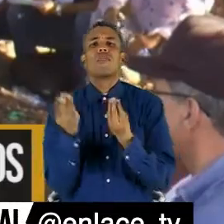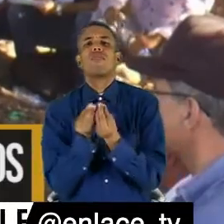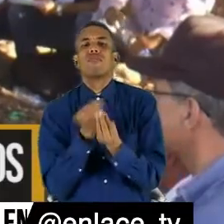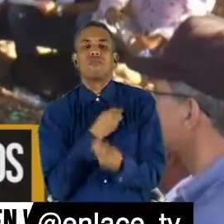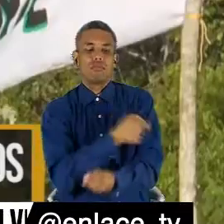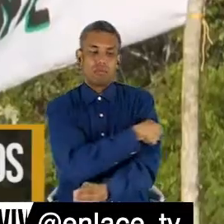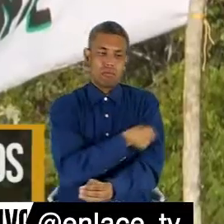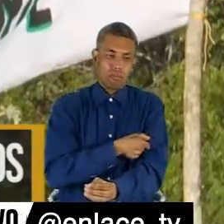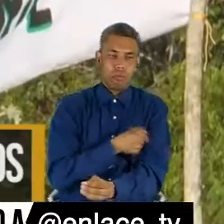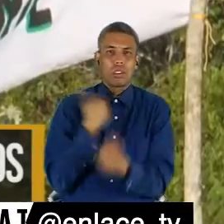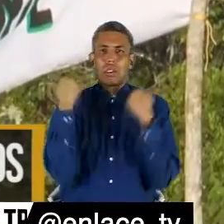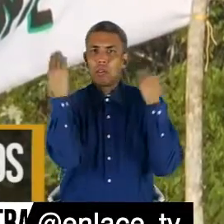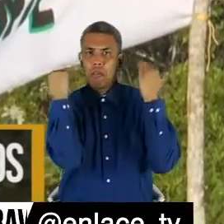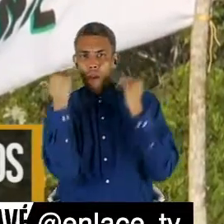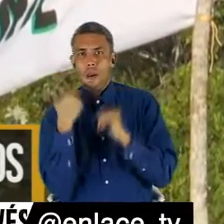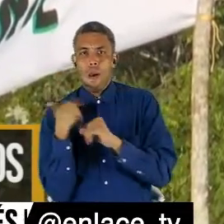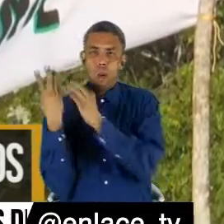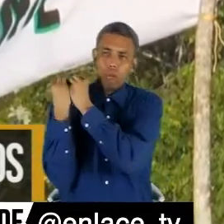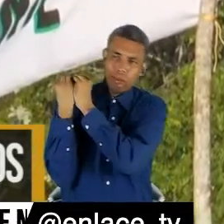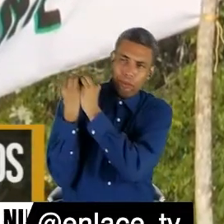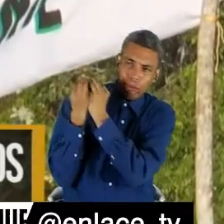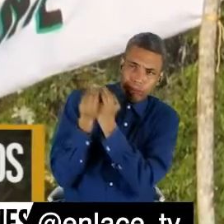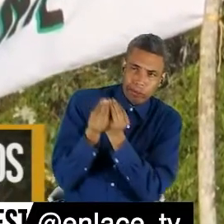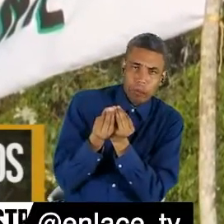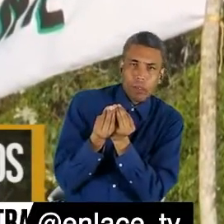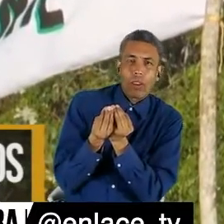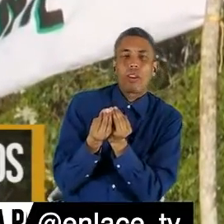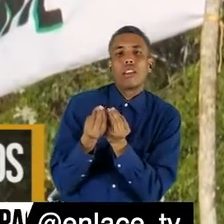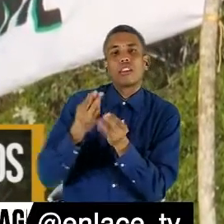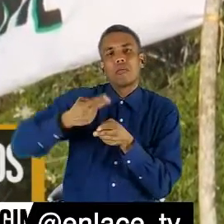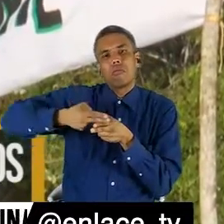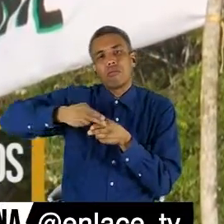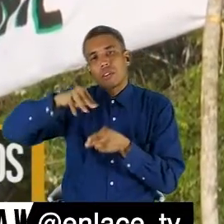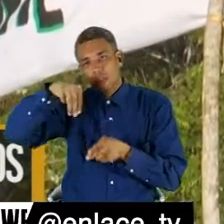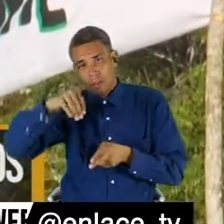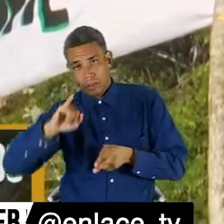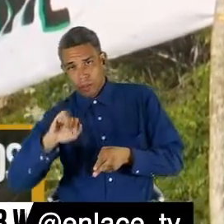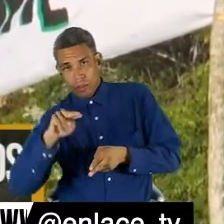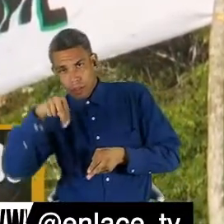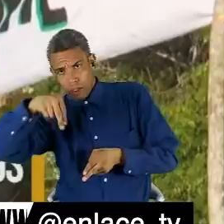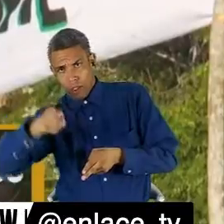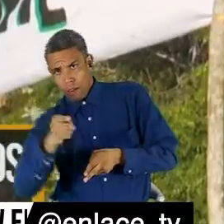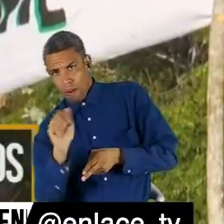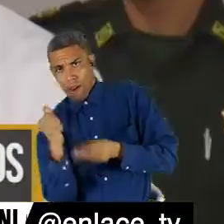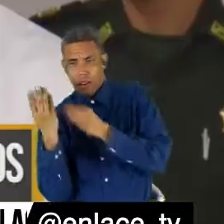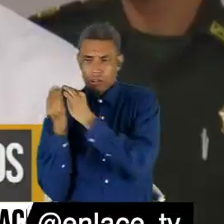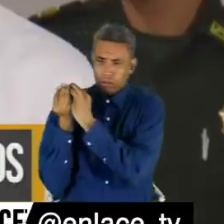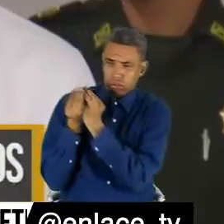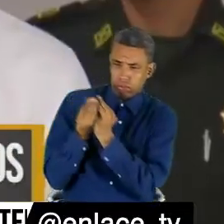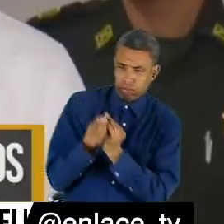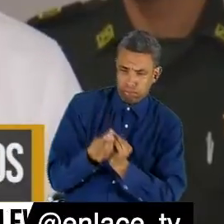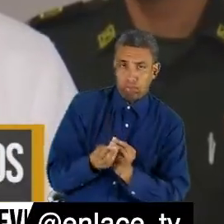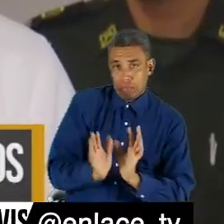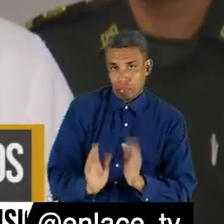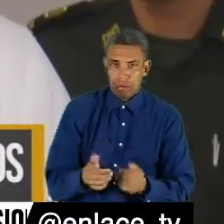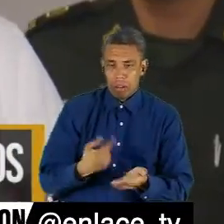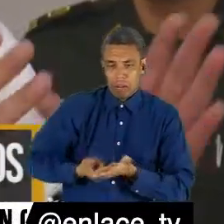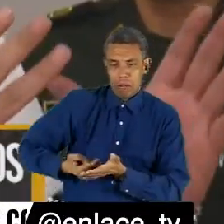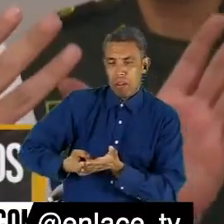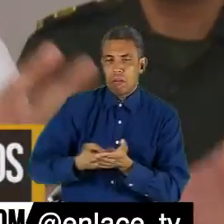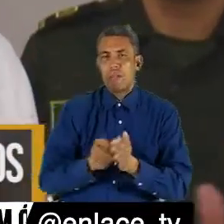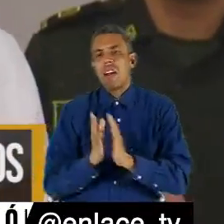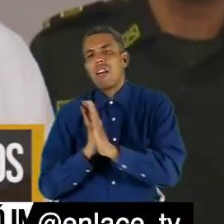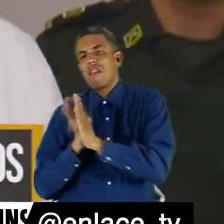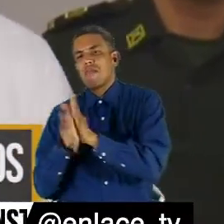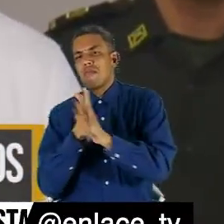protestantes a sus lugares de origen. En este momento salgo a encontrarme con la secretaria de gobierno de la alcaldía,